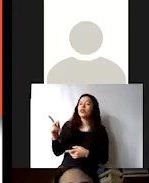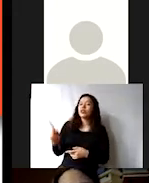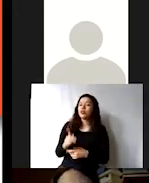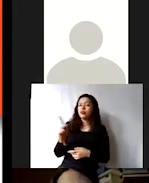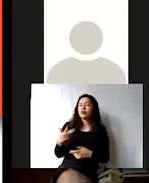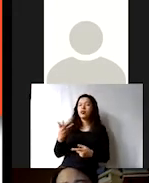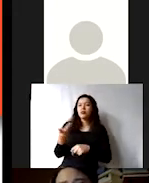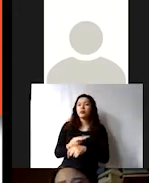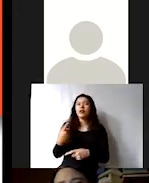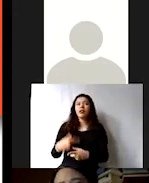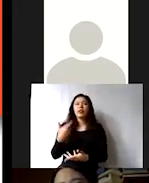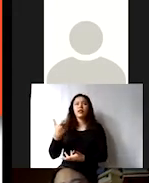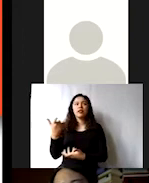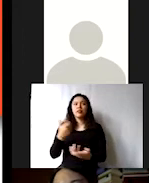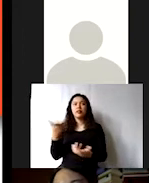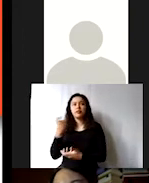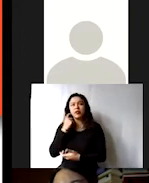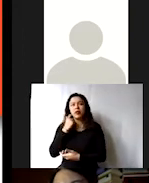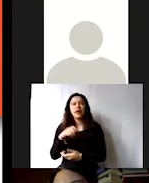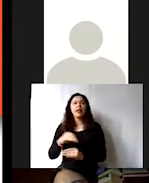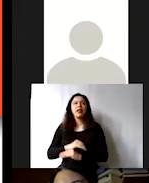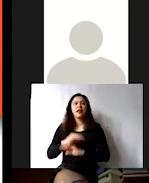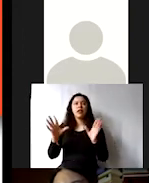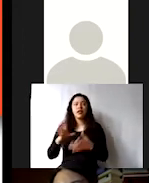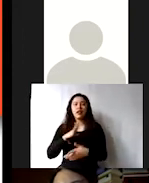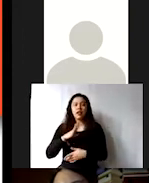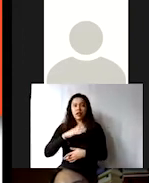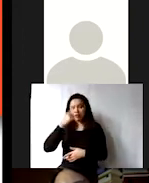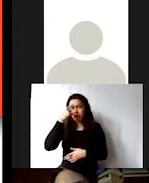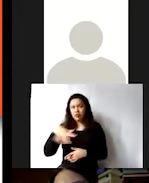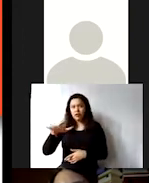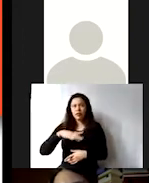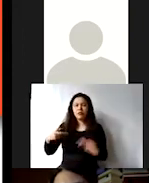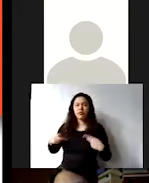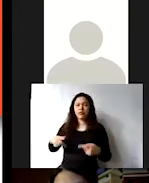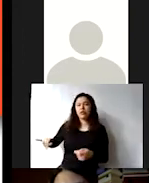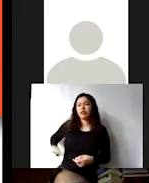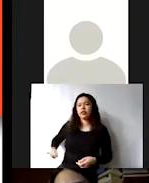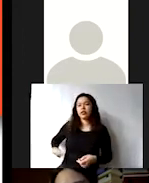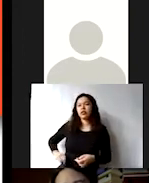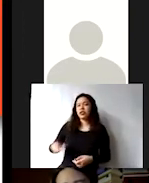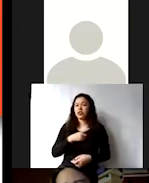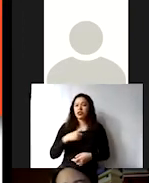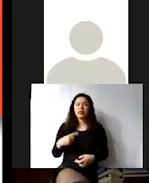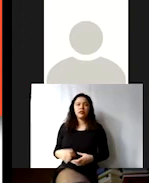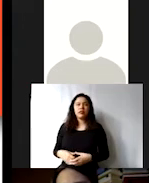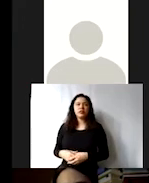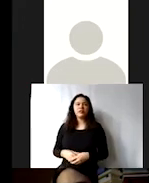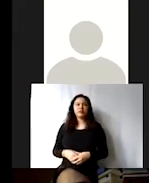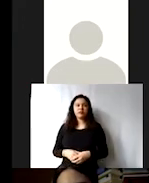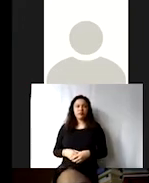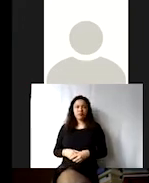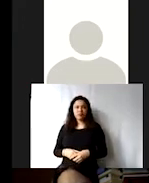en el financiamiento y que por supuesto esto también tiene que ser de interés para la ciudadanía en general. Y pues esto de